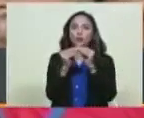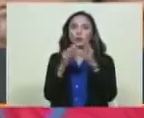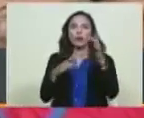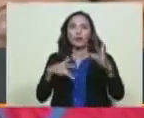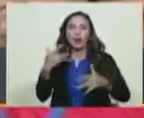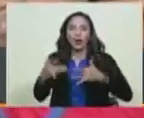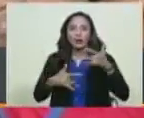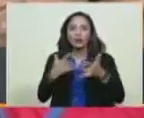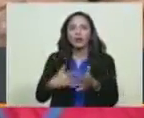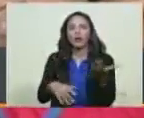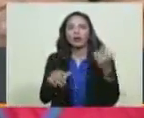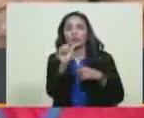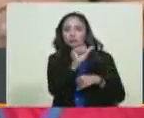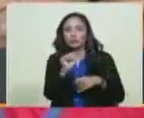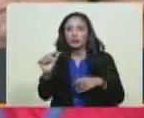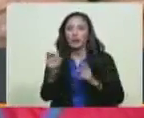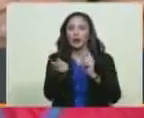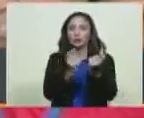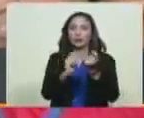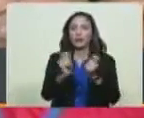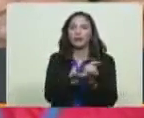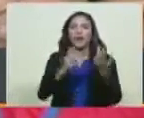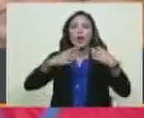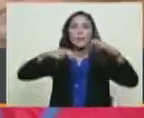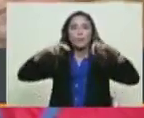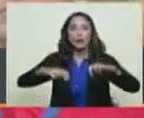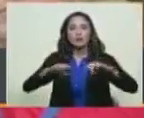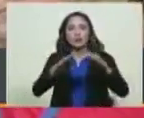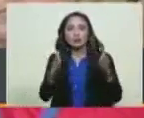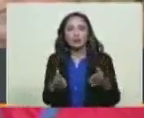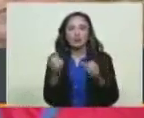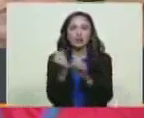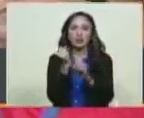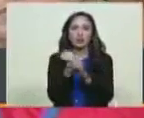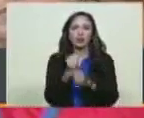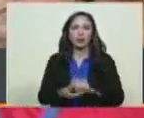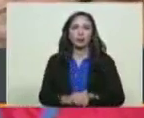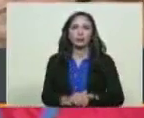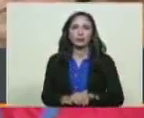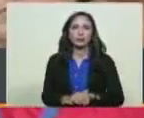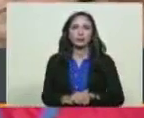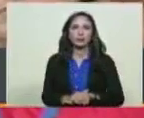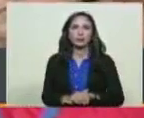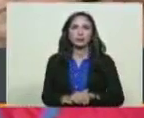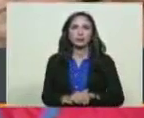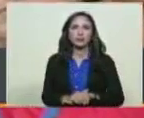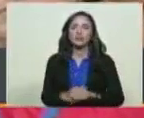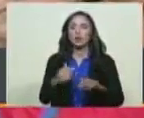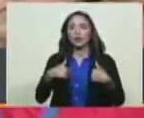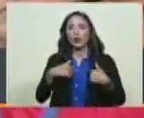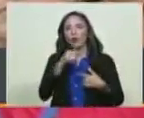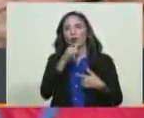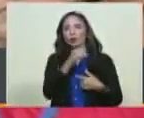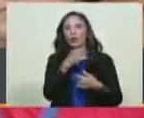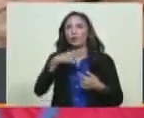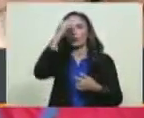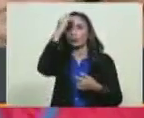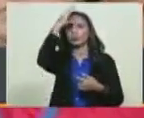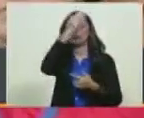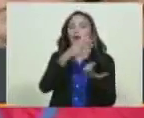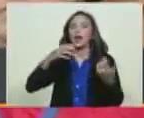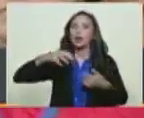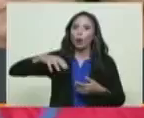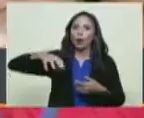lo que estuvimos debatiendo en nuestras mesas en este caso yo estoy un poco más informada de la región